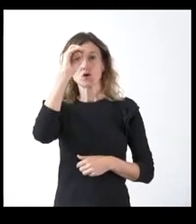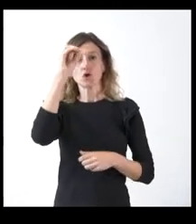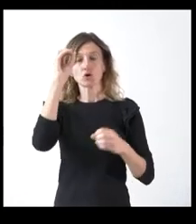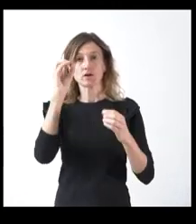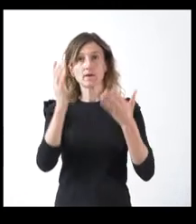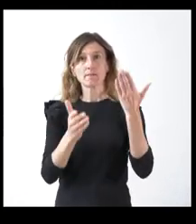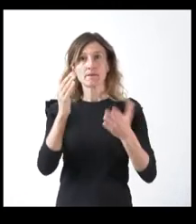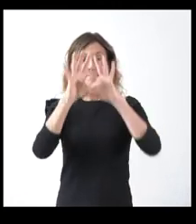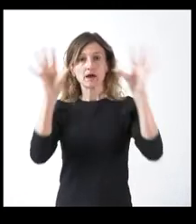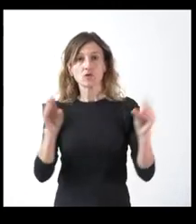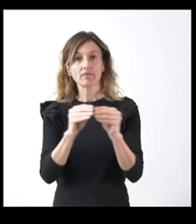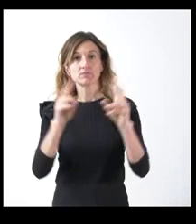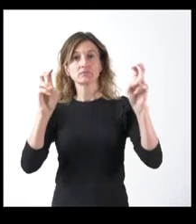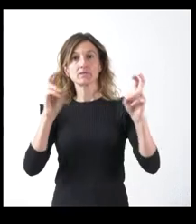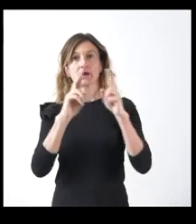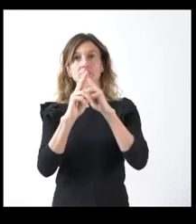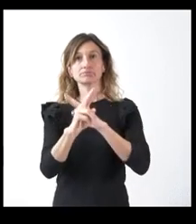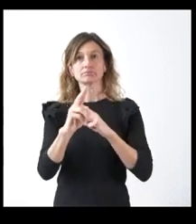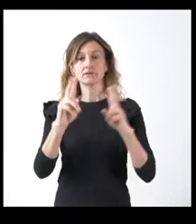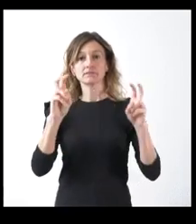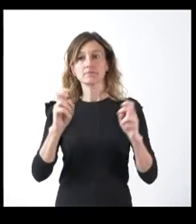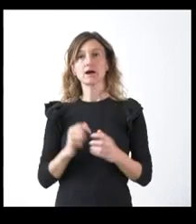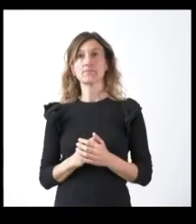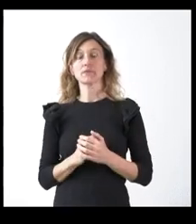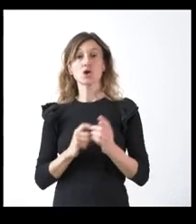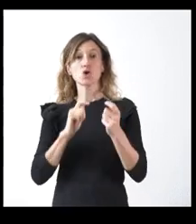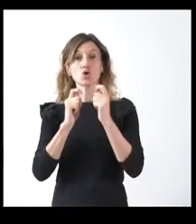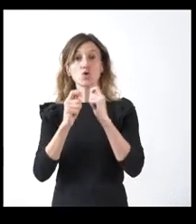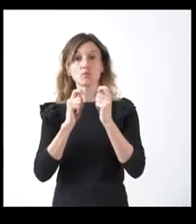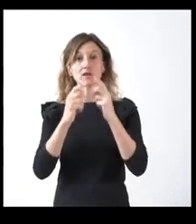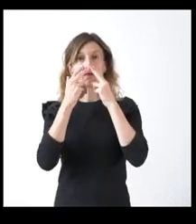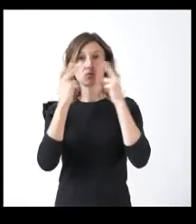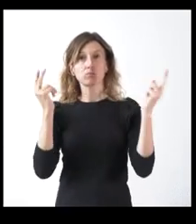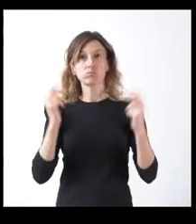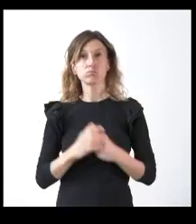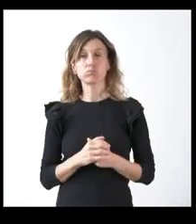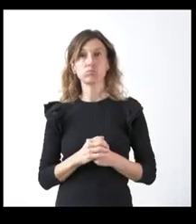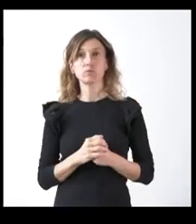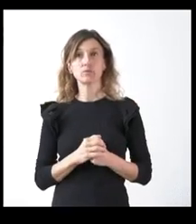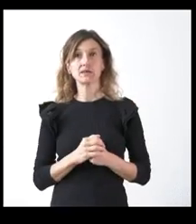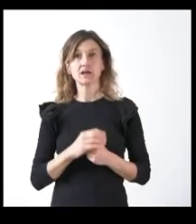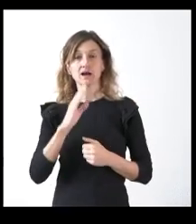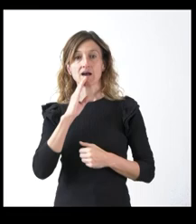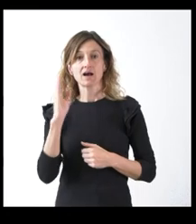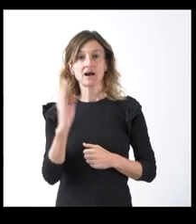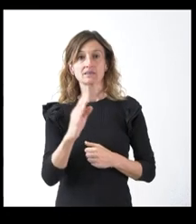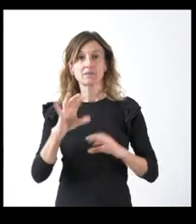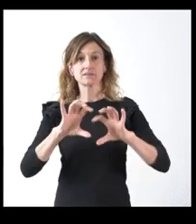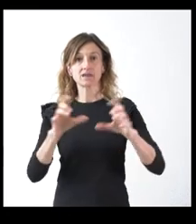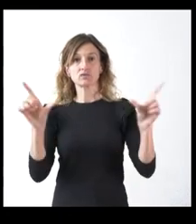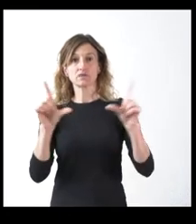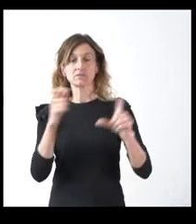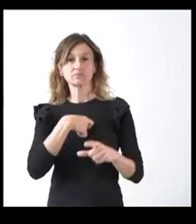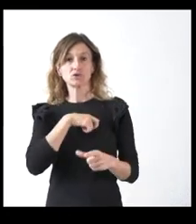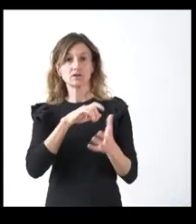económico con respecto al comunicado que habían hecho públicos trabajadores de la radio televisión de Castilla y